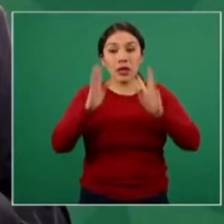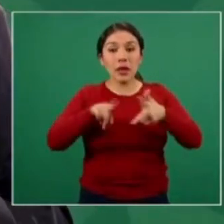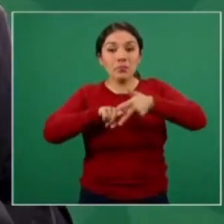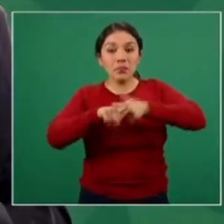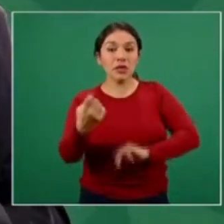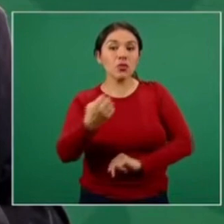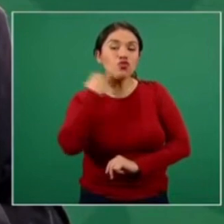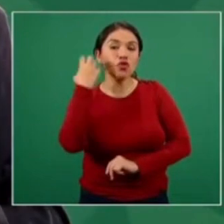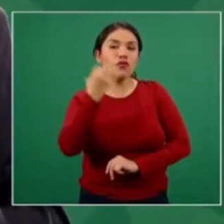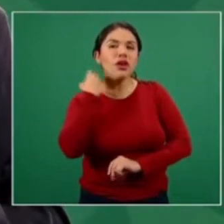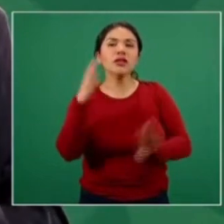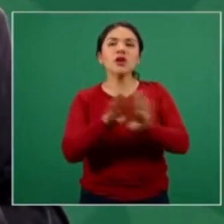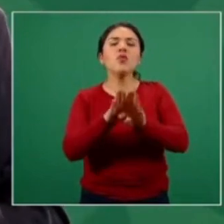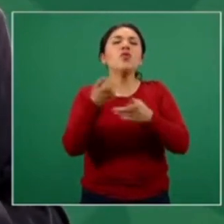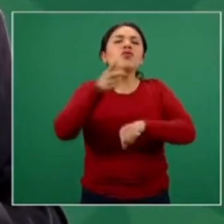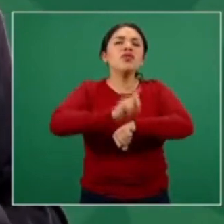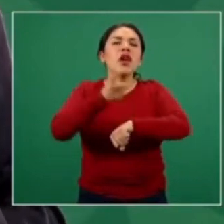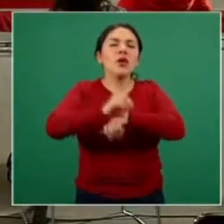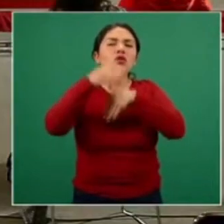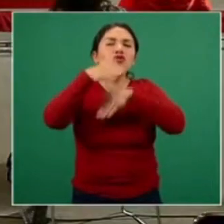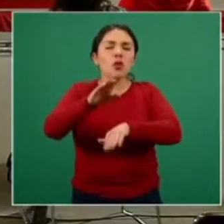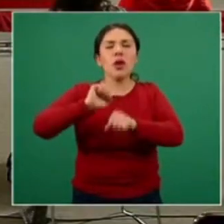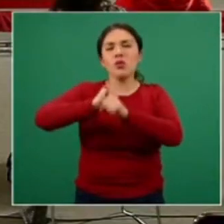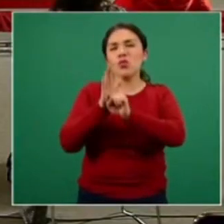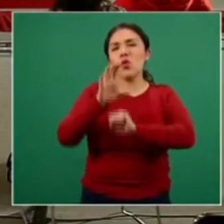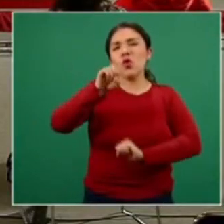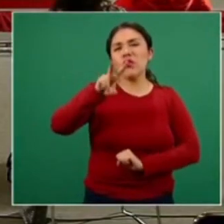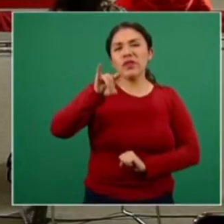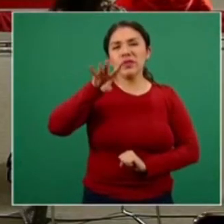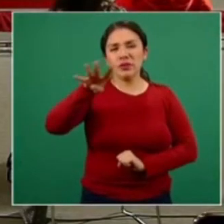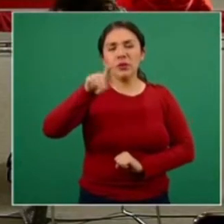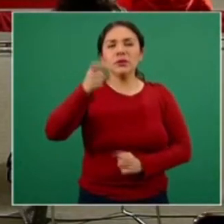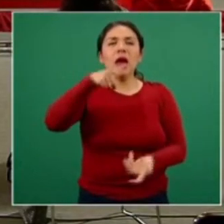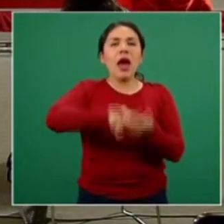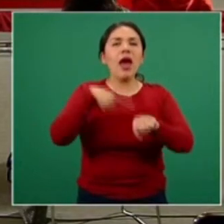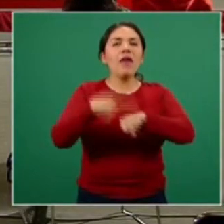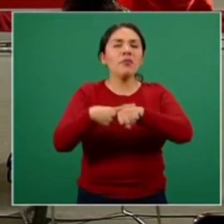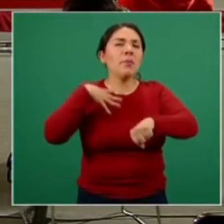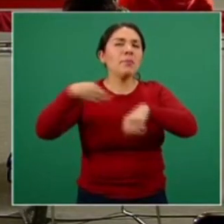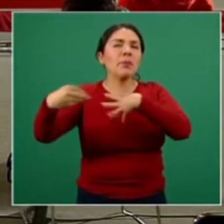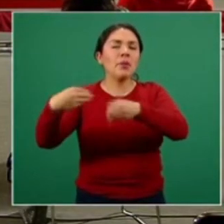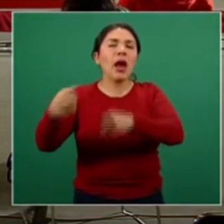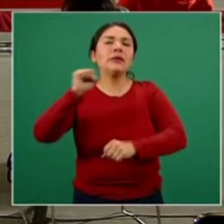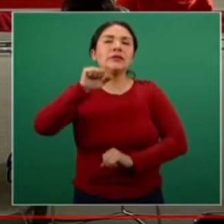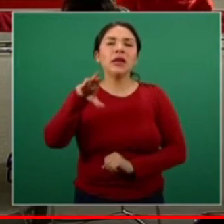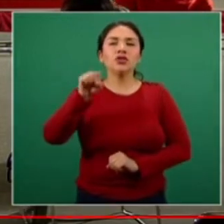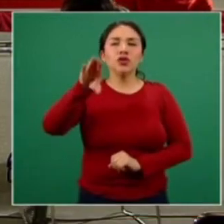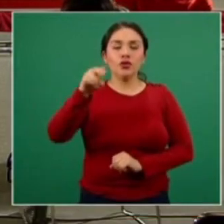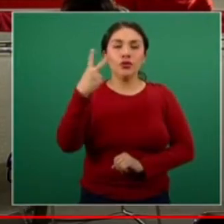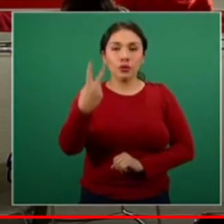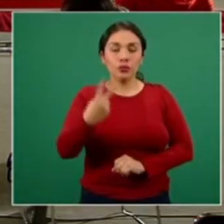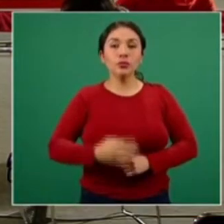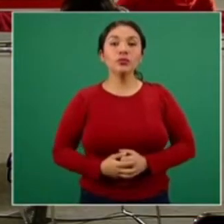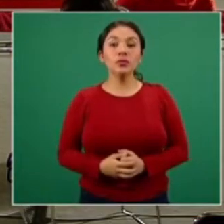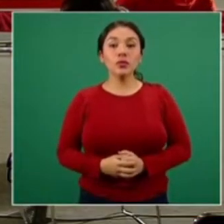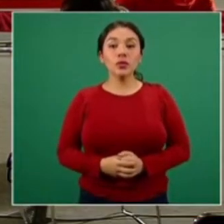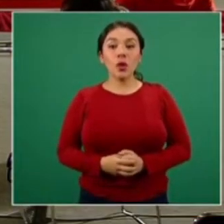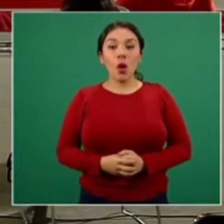conferencia de prensa diaria sobre COVID-19, la pandemia causada por el coronavirus SARS-CoV-2.